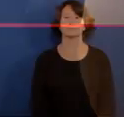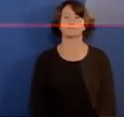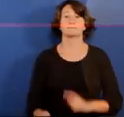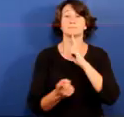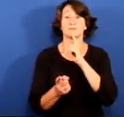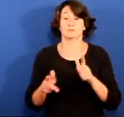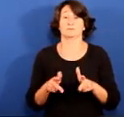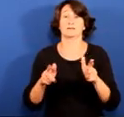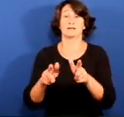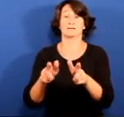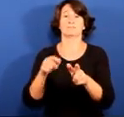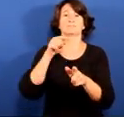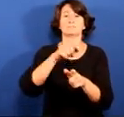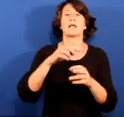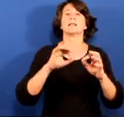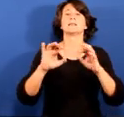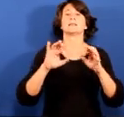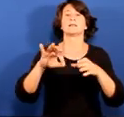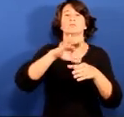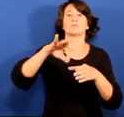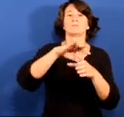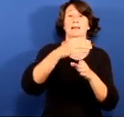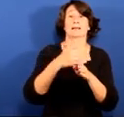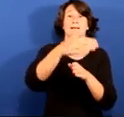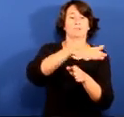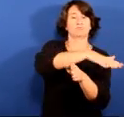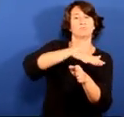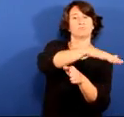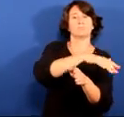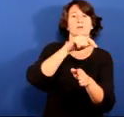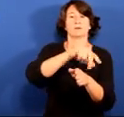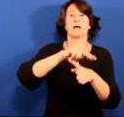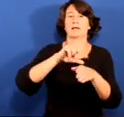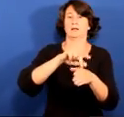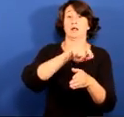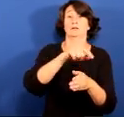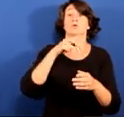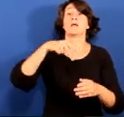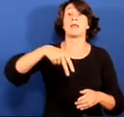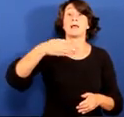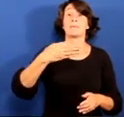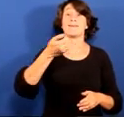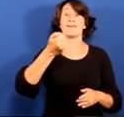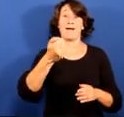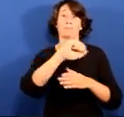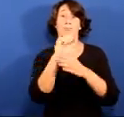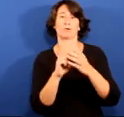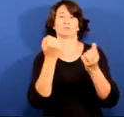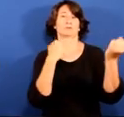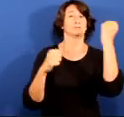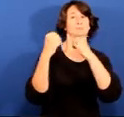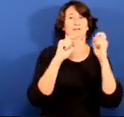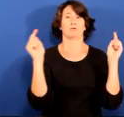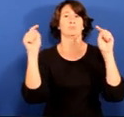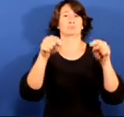desplegará todo su atractivo en la capital vizcaína los días 15 y 16 de septiembre. Bilbao será durante estas dos